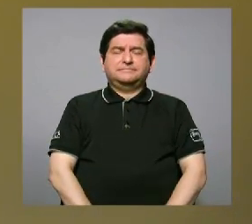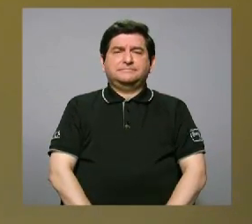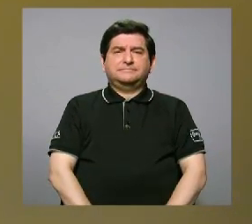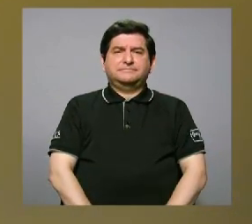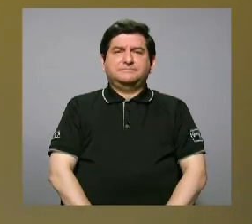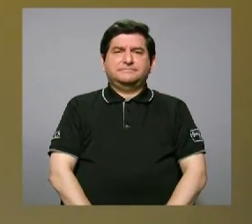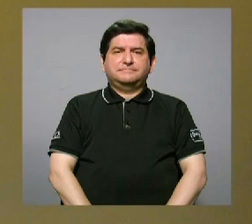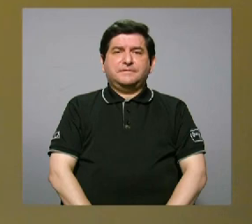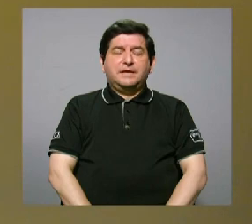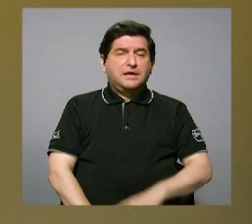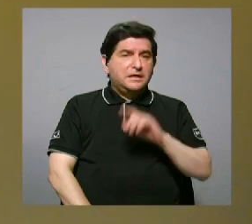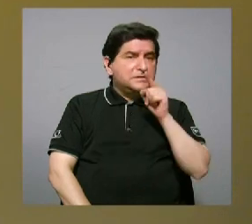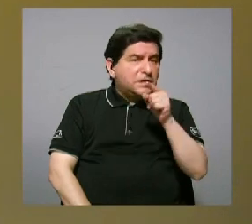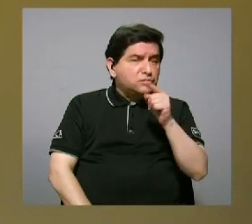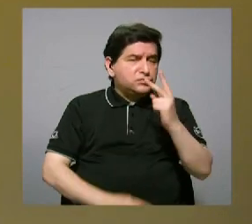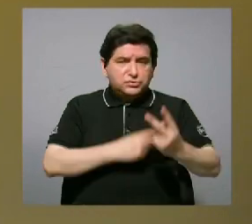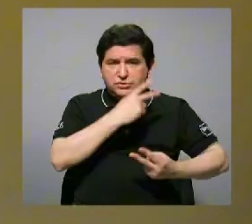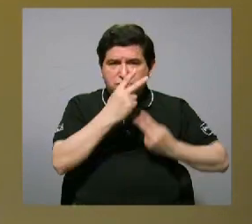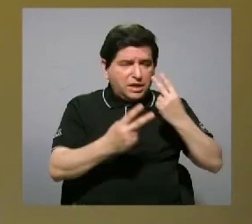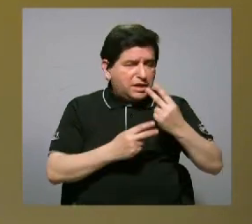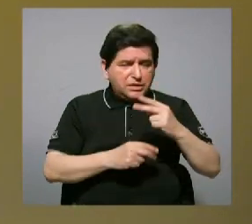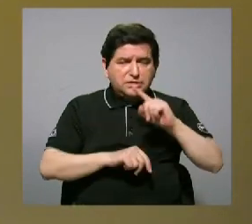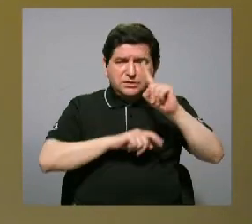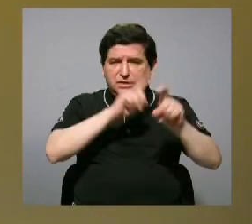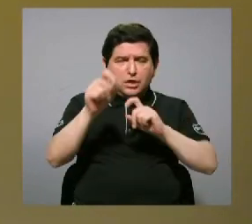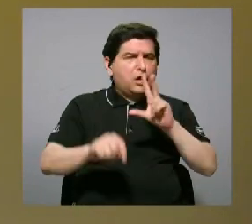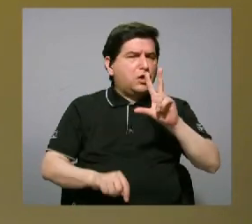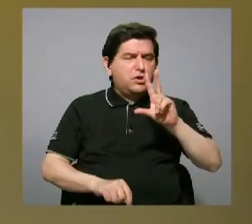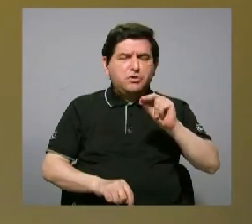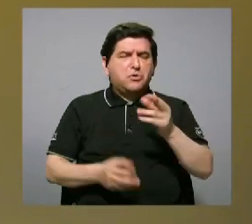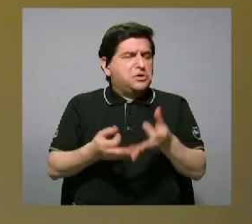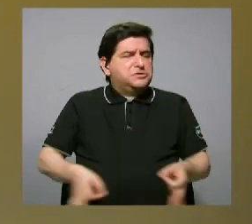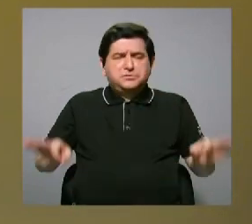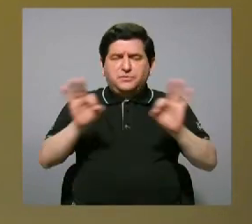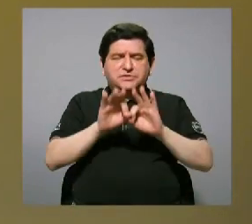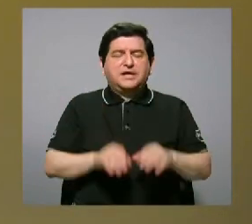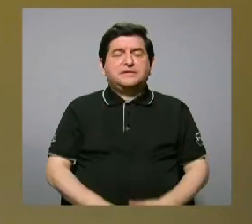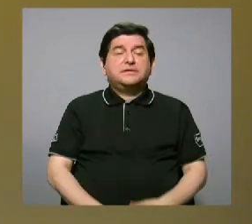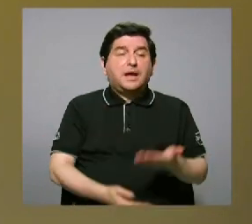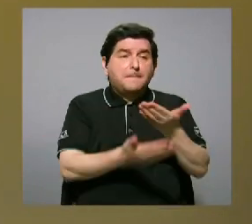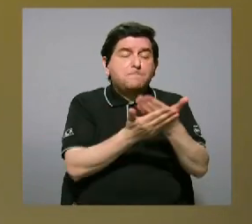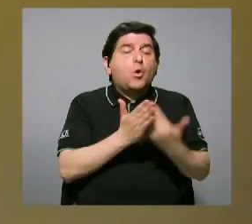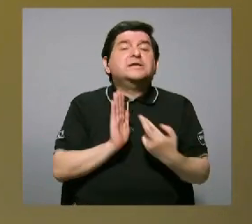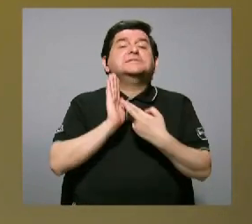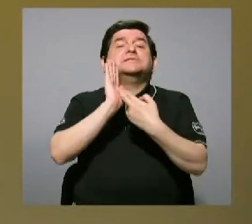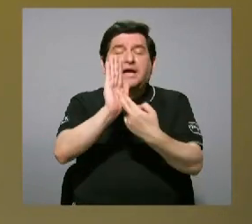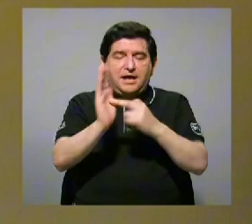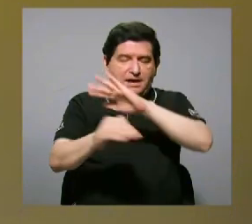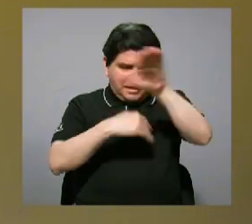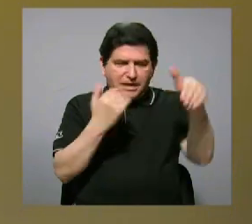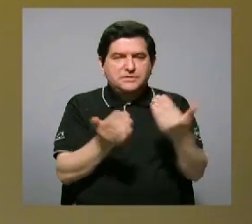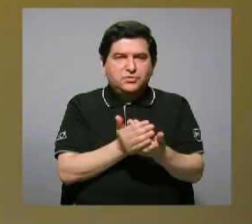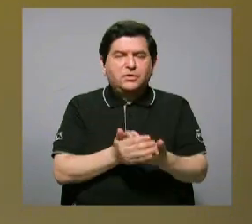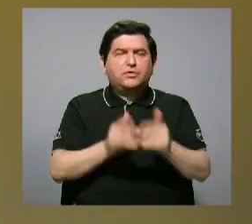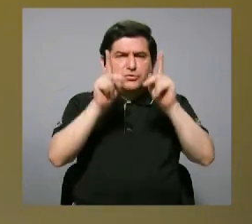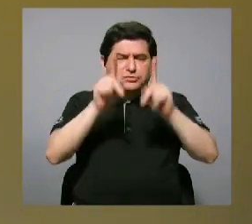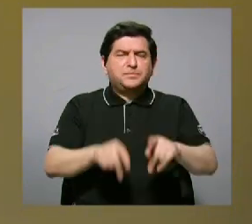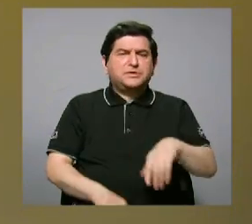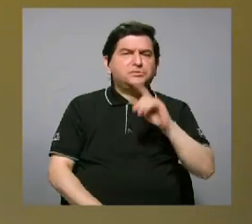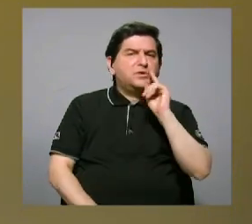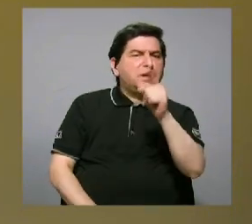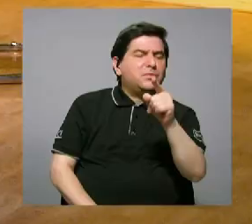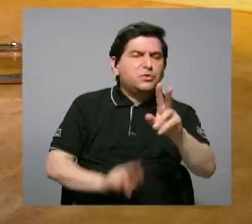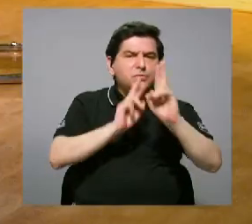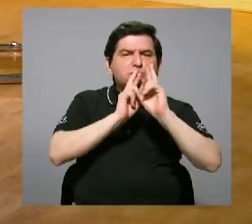los visitaron en la encuesta, no importa, porque la muestra es representativa y entonces hay alguien que contestó por